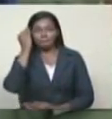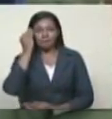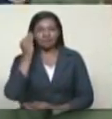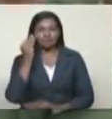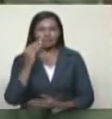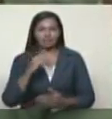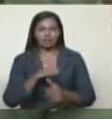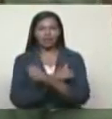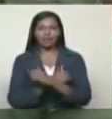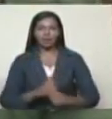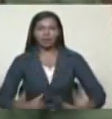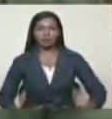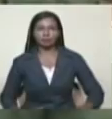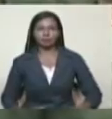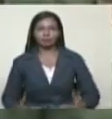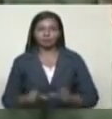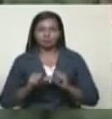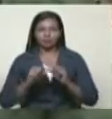soldado en Venezuela.